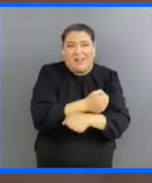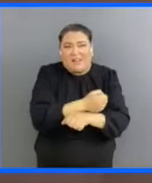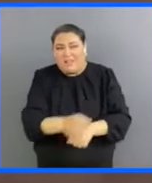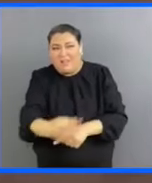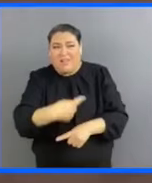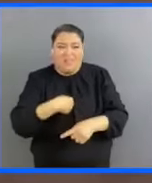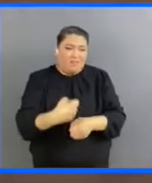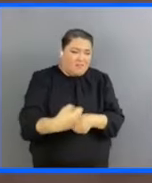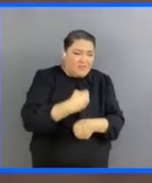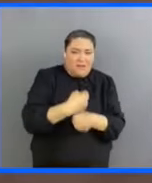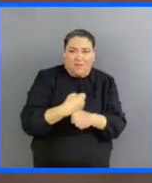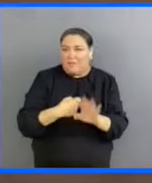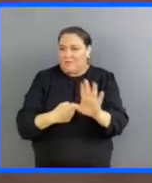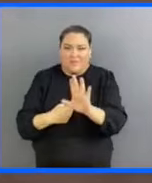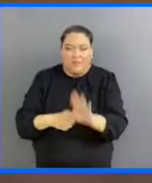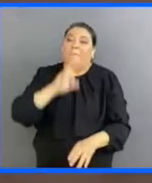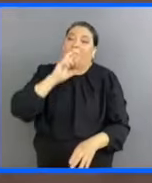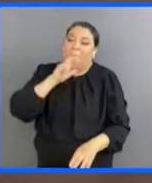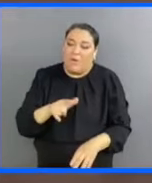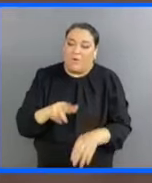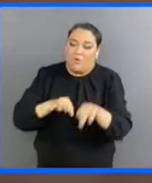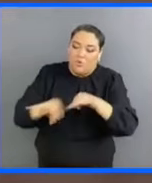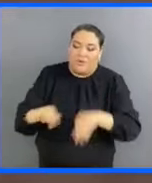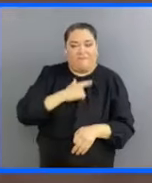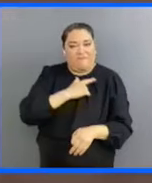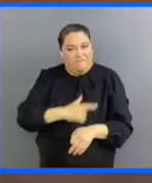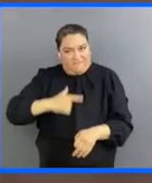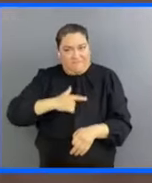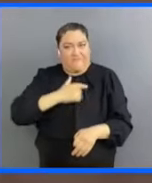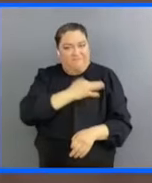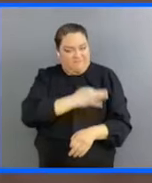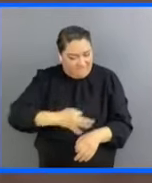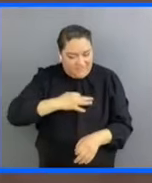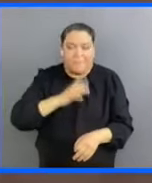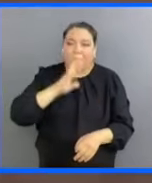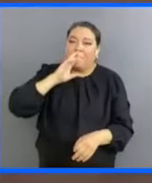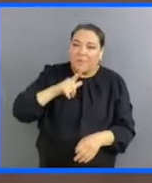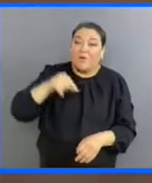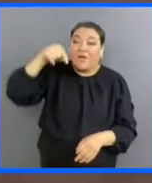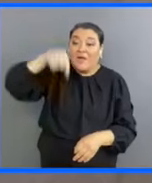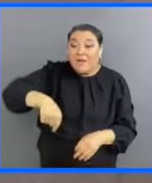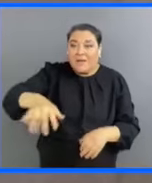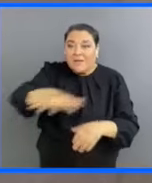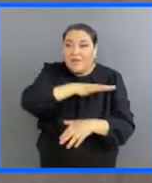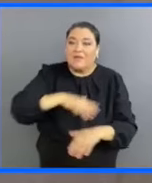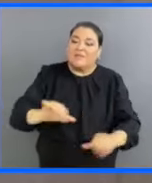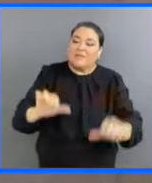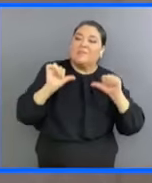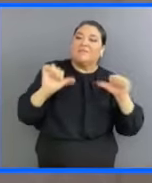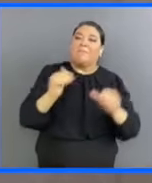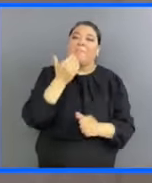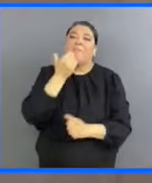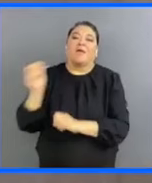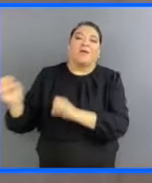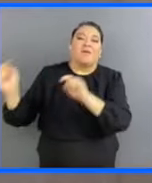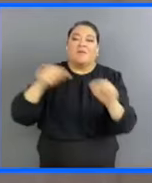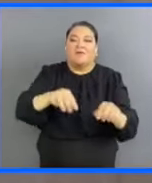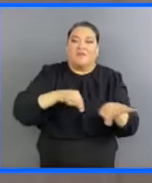felicidad. Y para eso tenemos que construir estos espacios seguros laborales. La violencia,